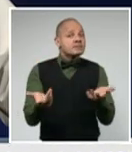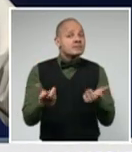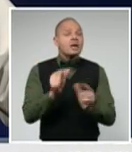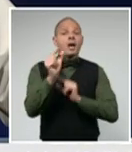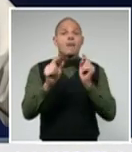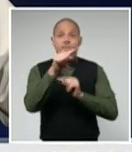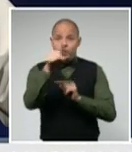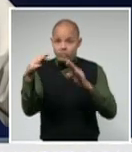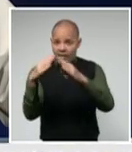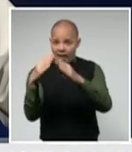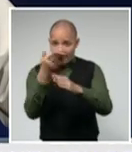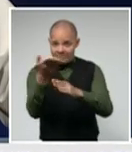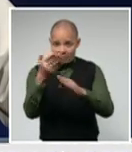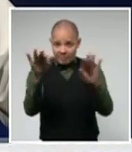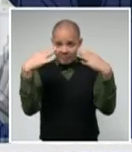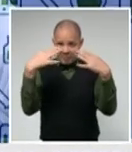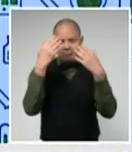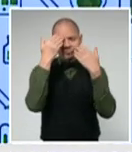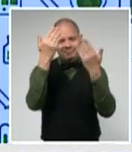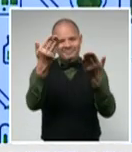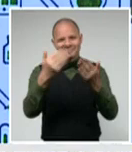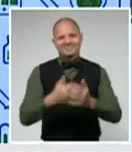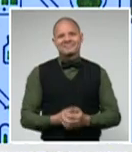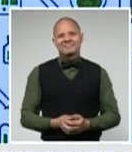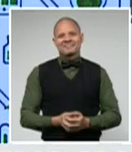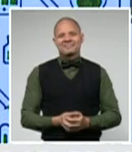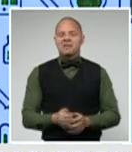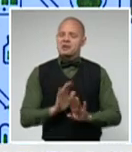en diferentes lugares. Muchas gracias. Así terminamos. El